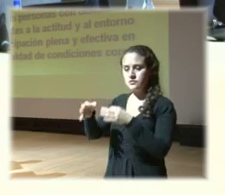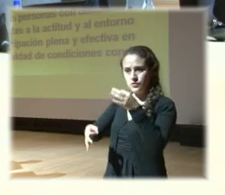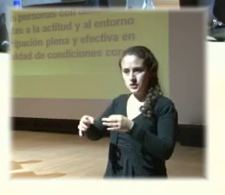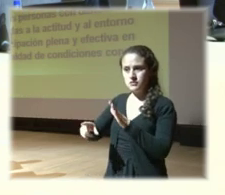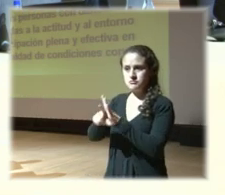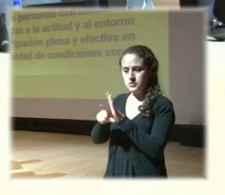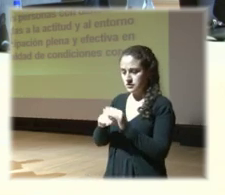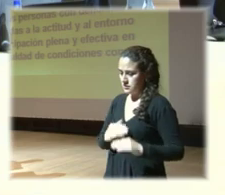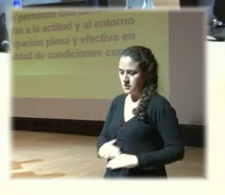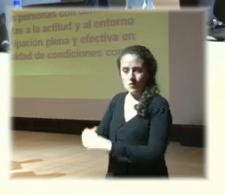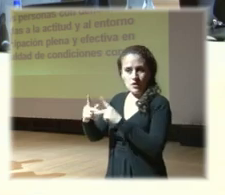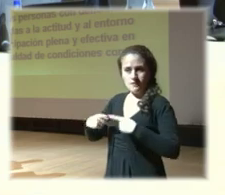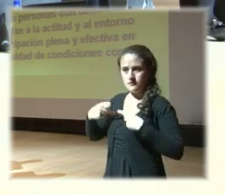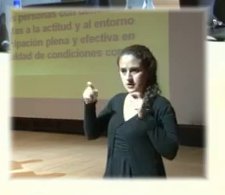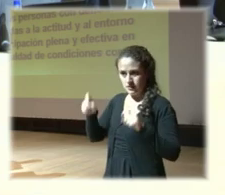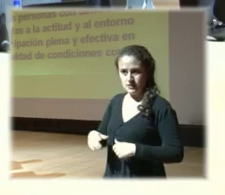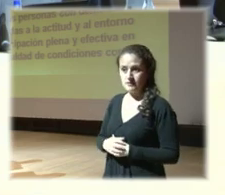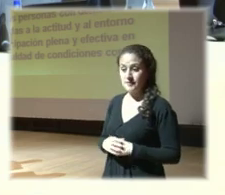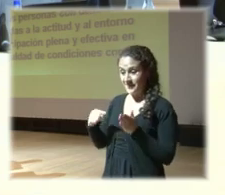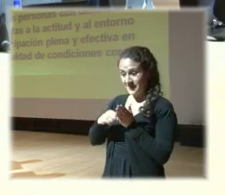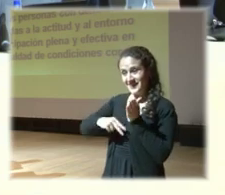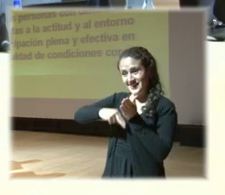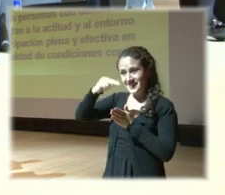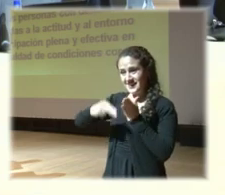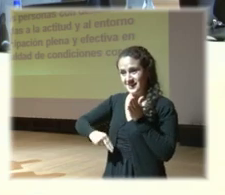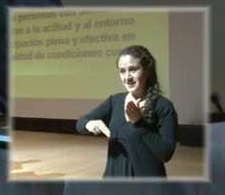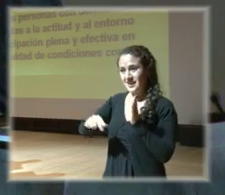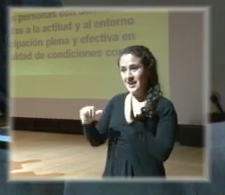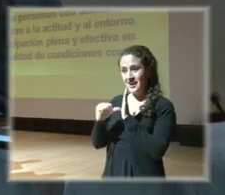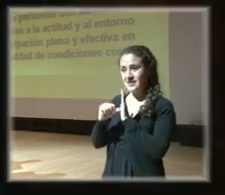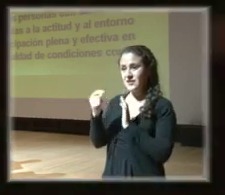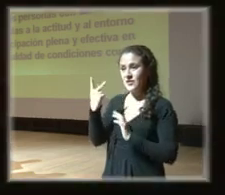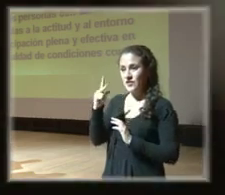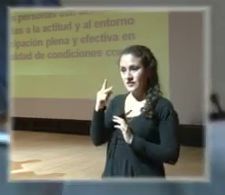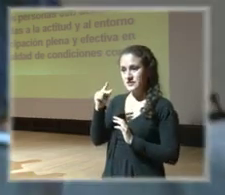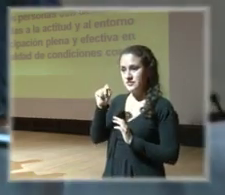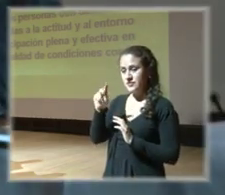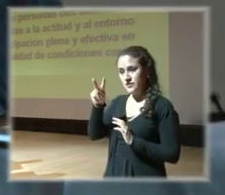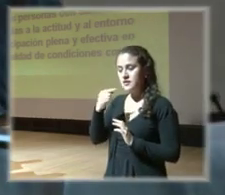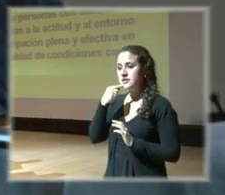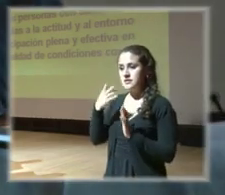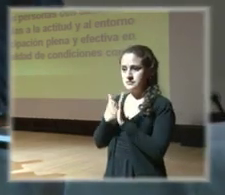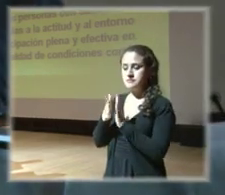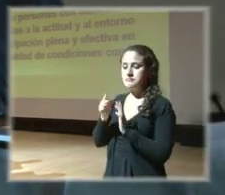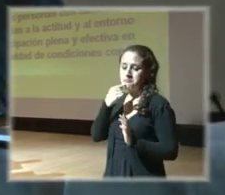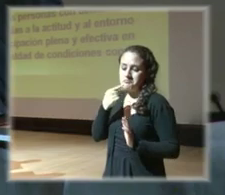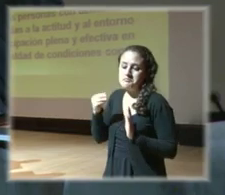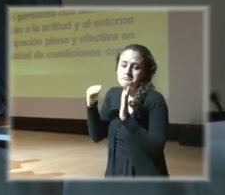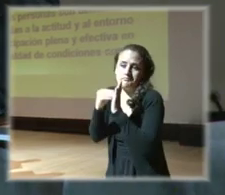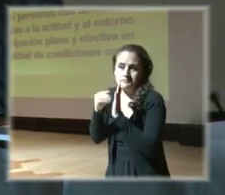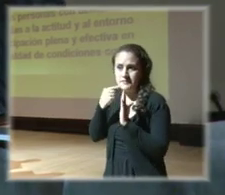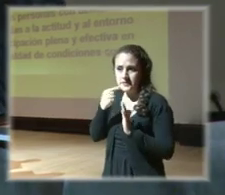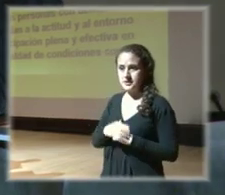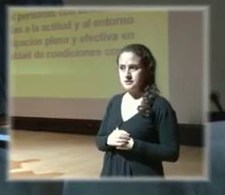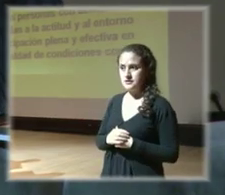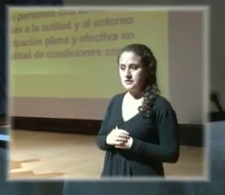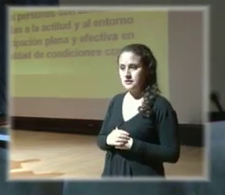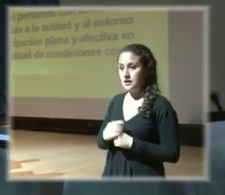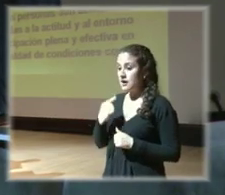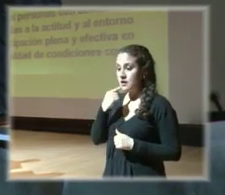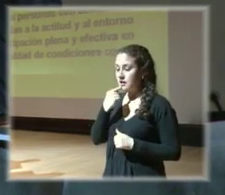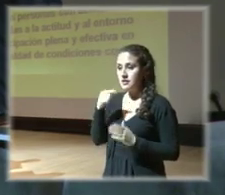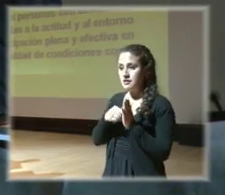vida. Esta frase es la convención, el artículo 12.2, es categórico. No dice las personas